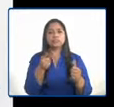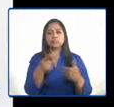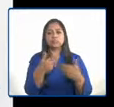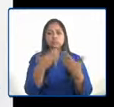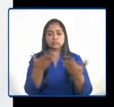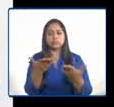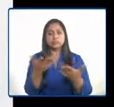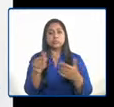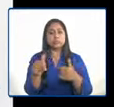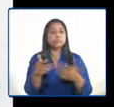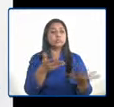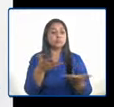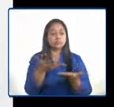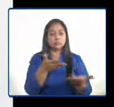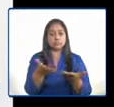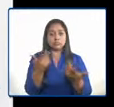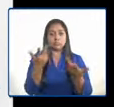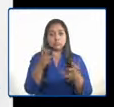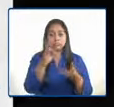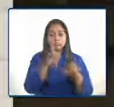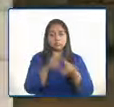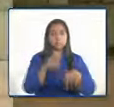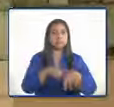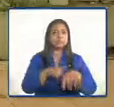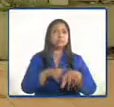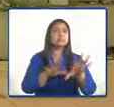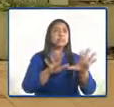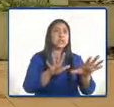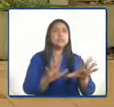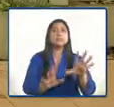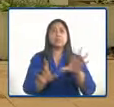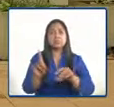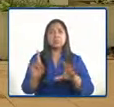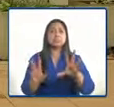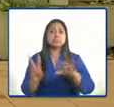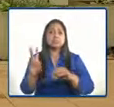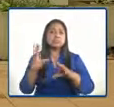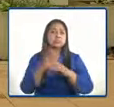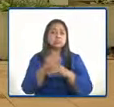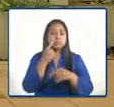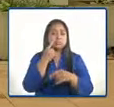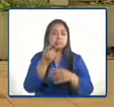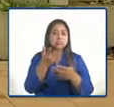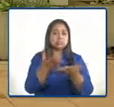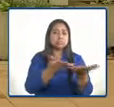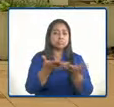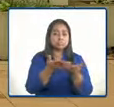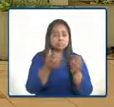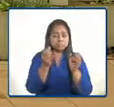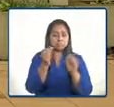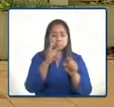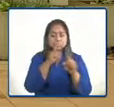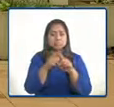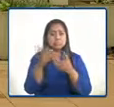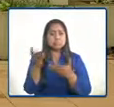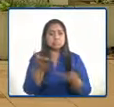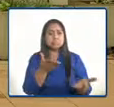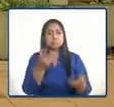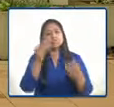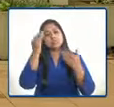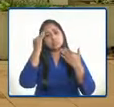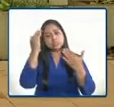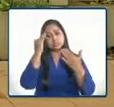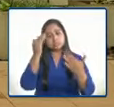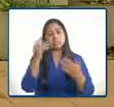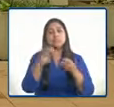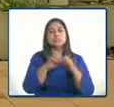estado atendiendo a los usuarios a las 10, 11, 12 de la noche, así que también pues hago extensivo el agradecimiento a